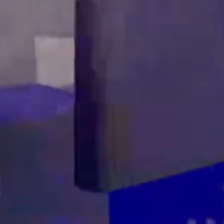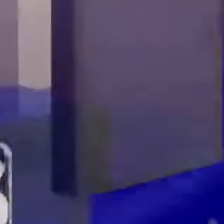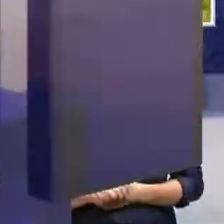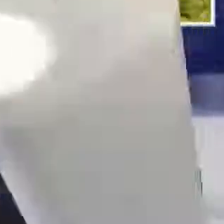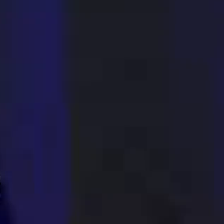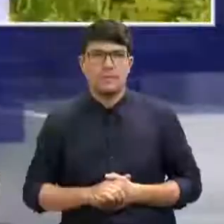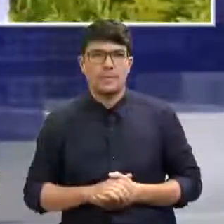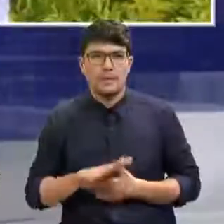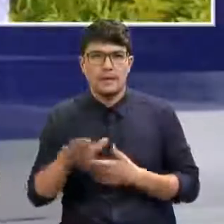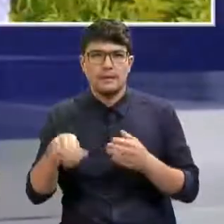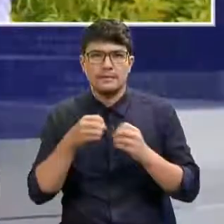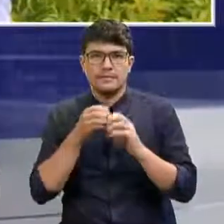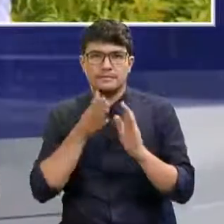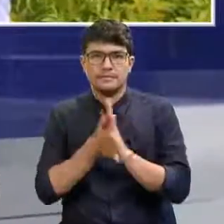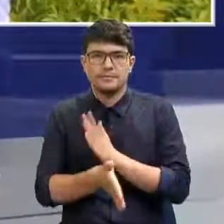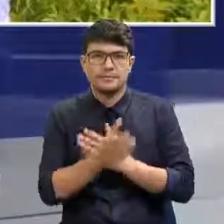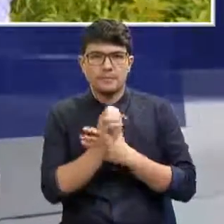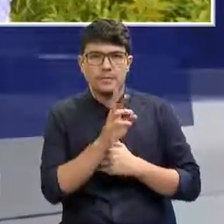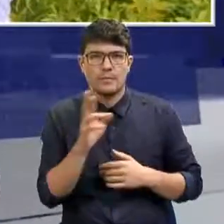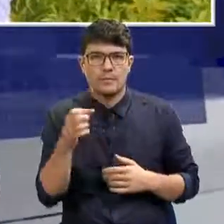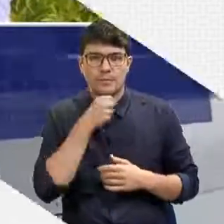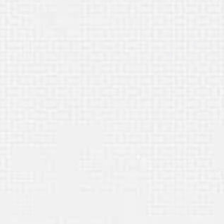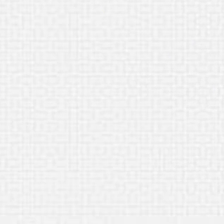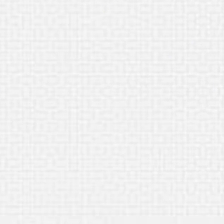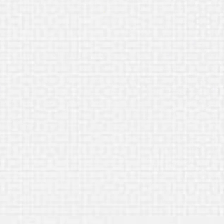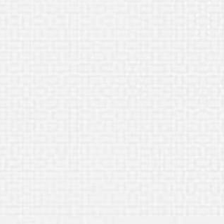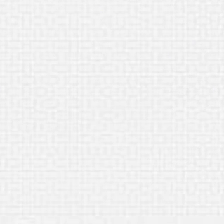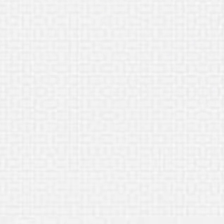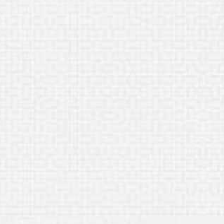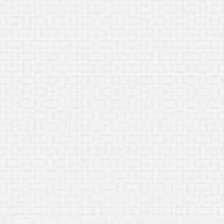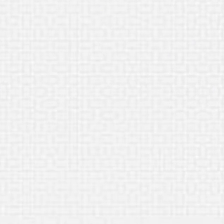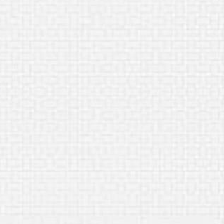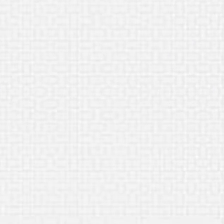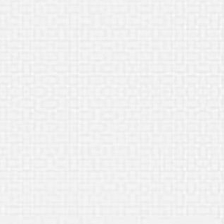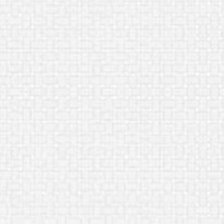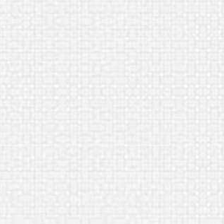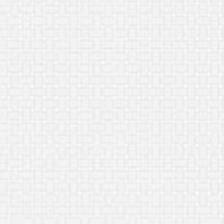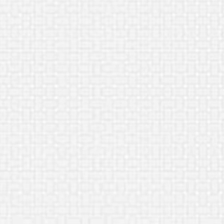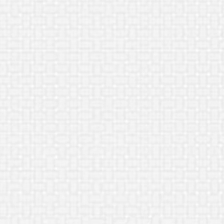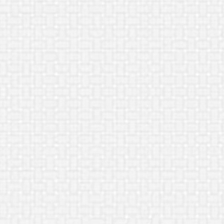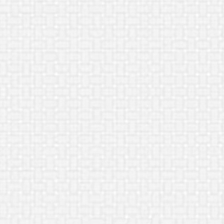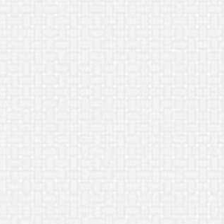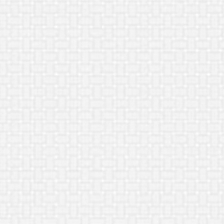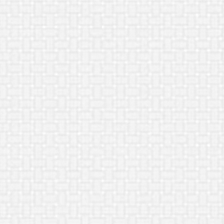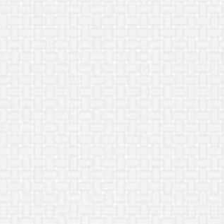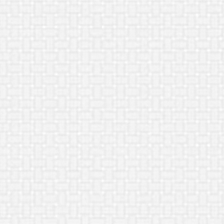la cámara de jesús zúñiga raúl rolando caso para oriente noticias google ganas pero poco